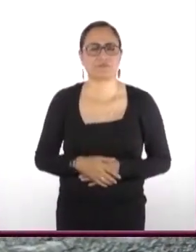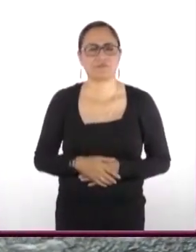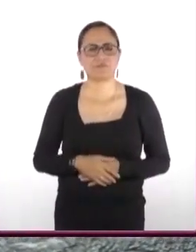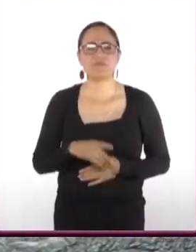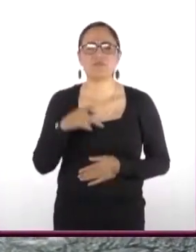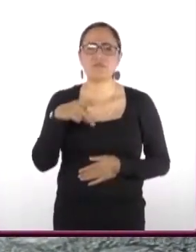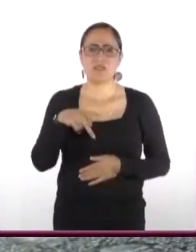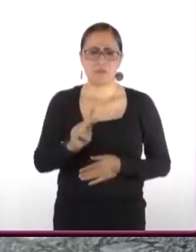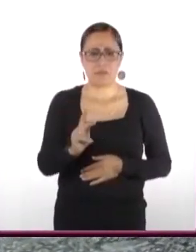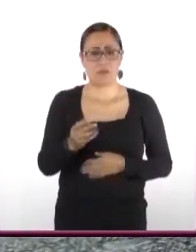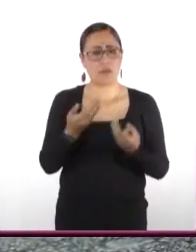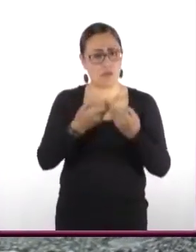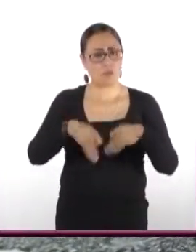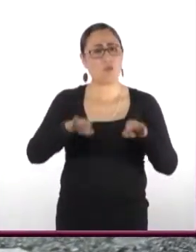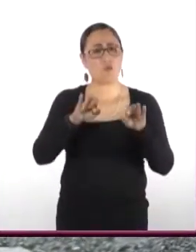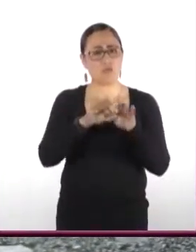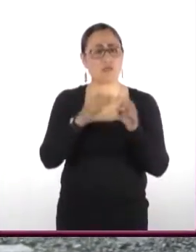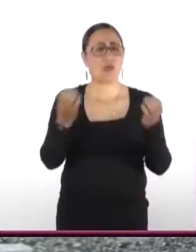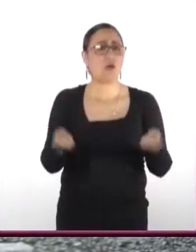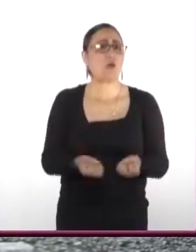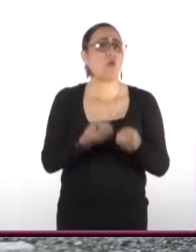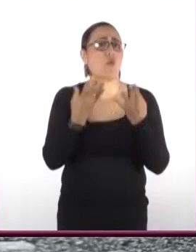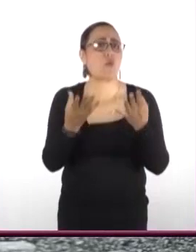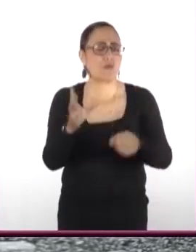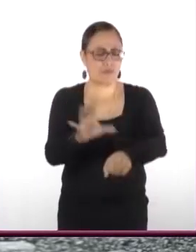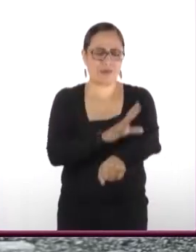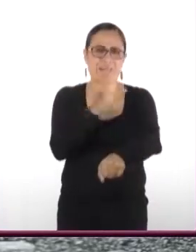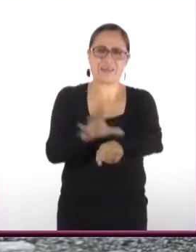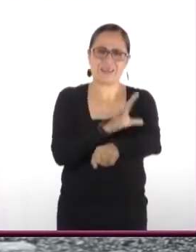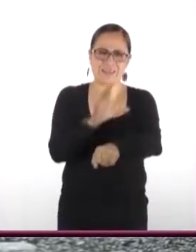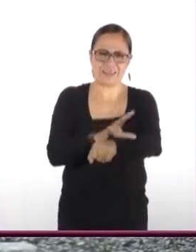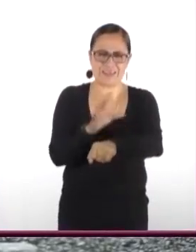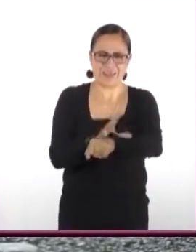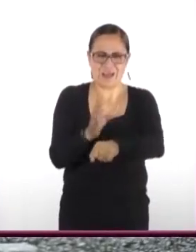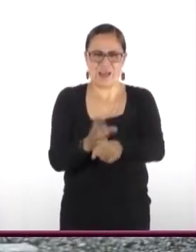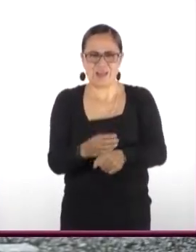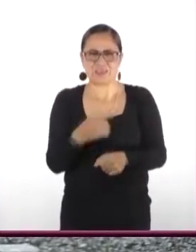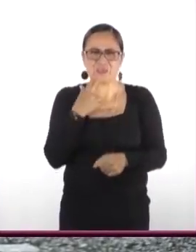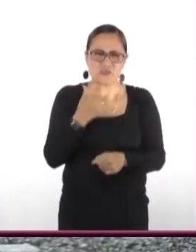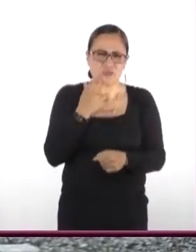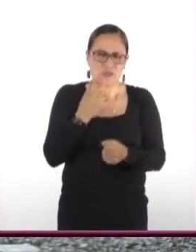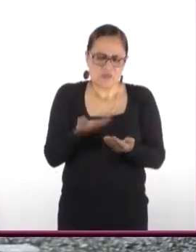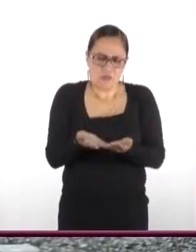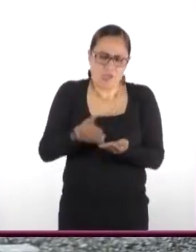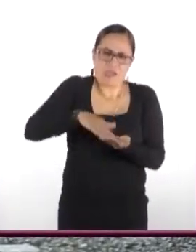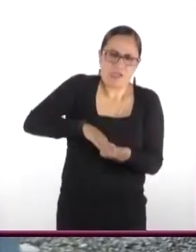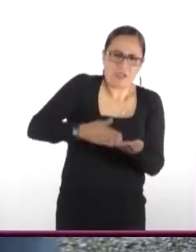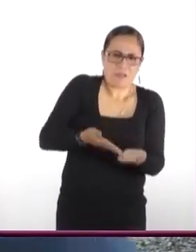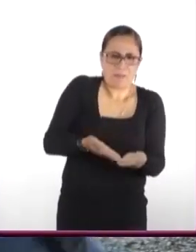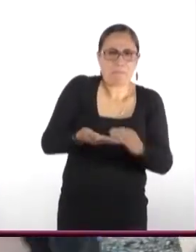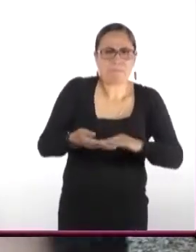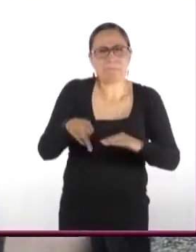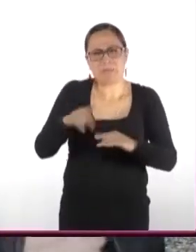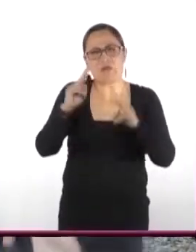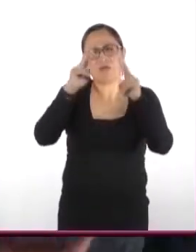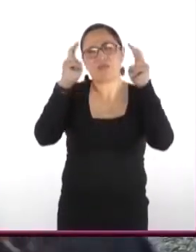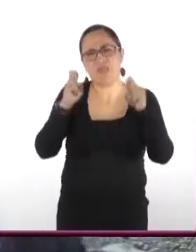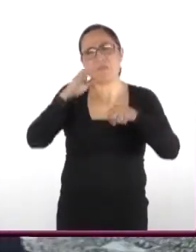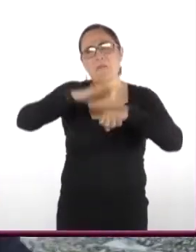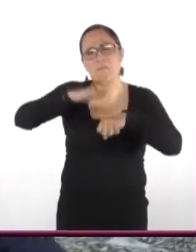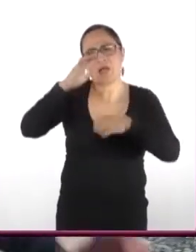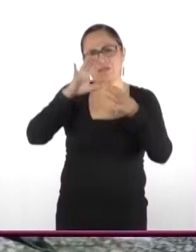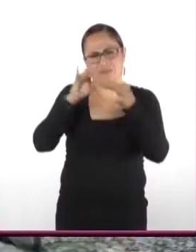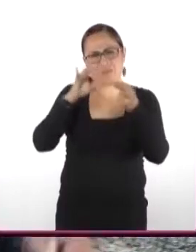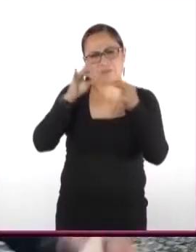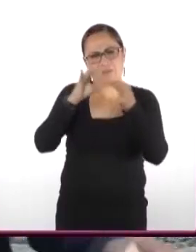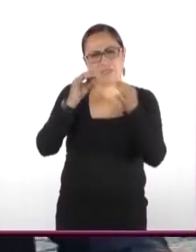es que se pueden hacer cálculos de cuánta energía se necesitaría para doblar el papel. Pero mira, hay otras cosas que te quiero platicar, siéntate. A ver.